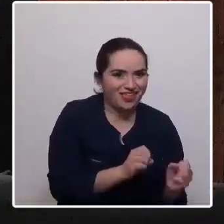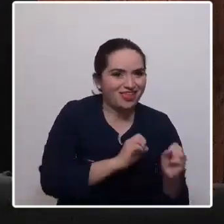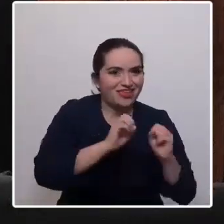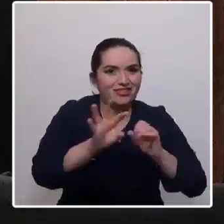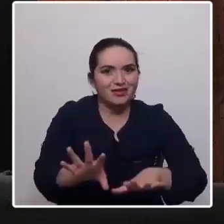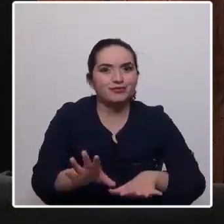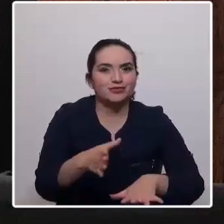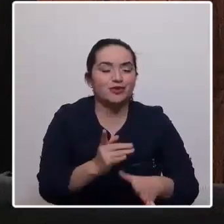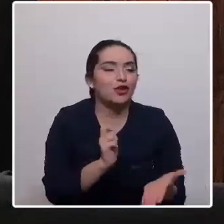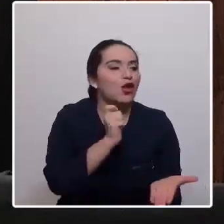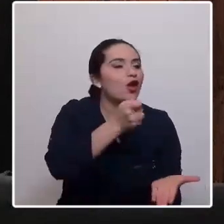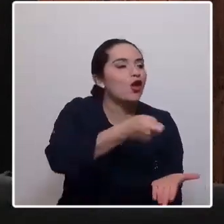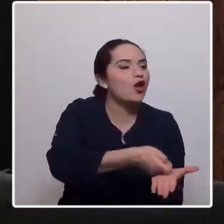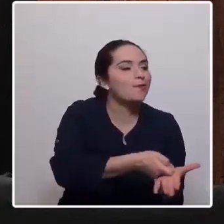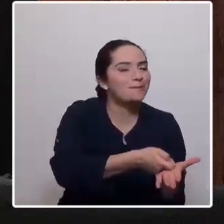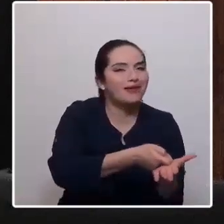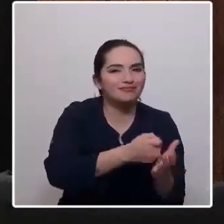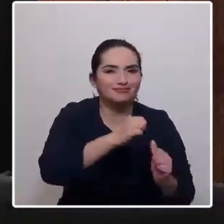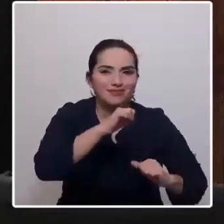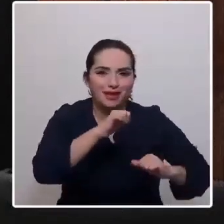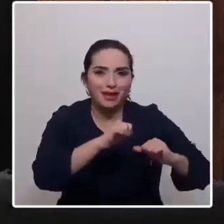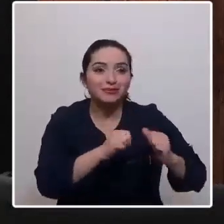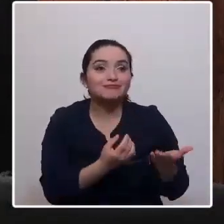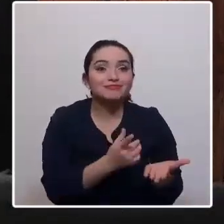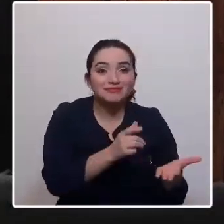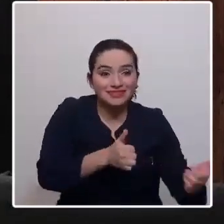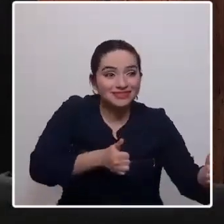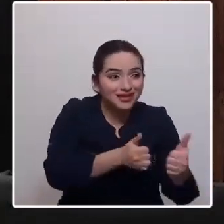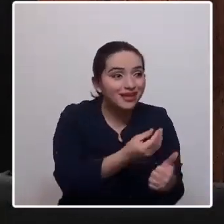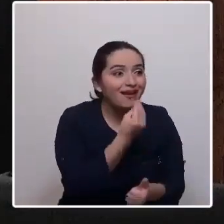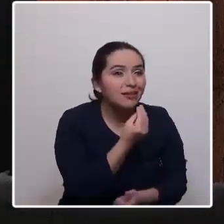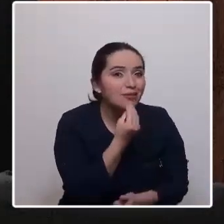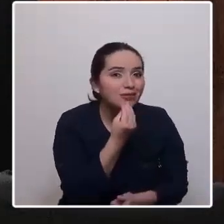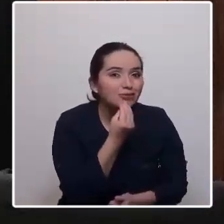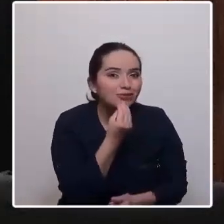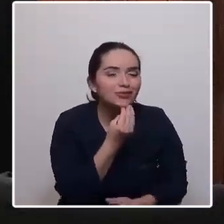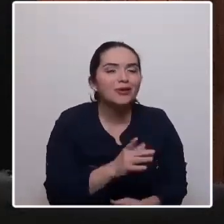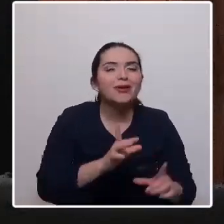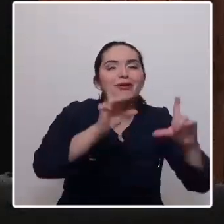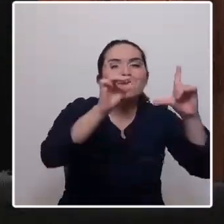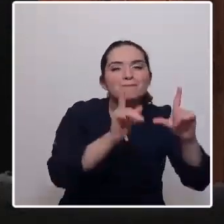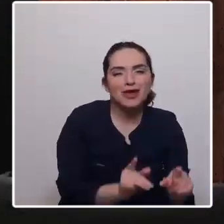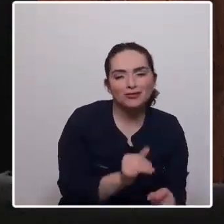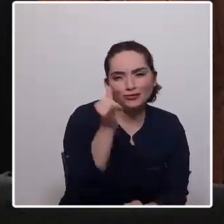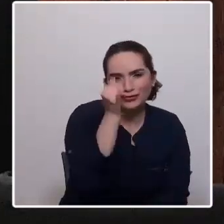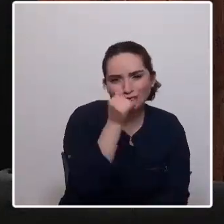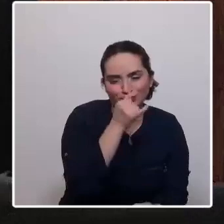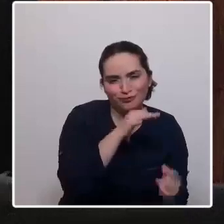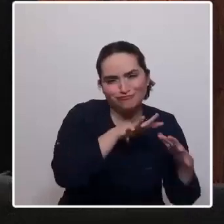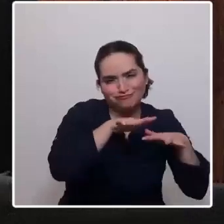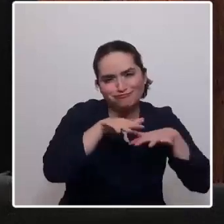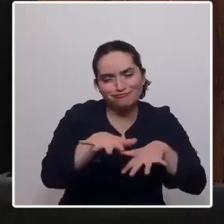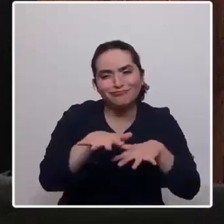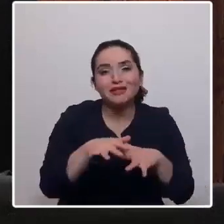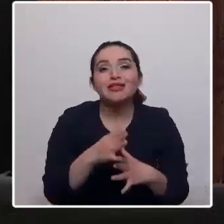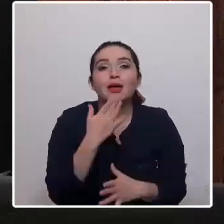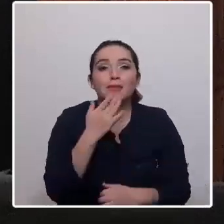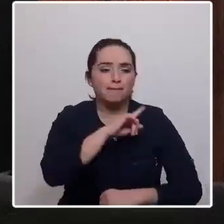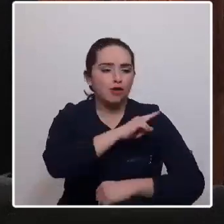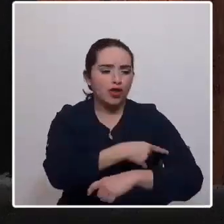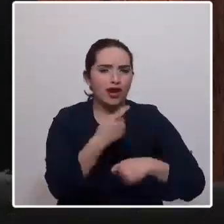la diversificación productiva como base para reducir la huella ecológica y la concentración del poder